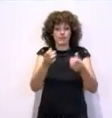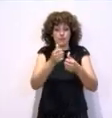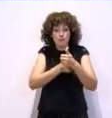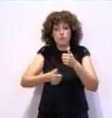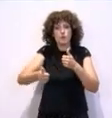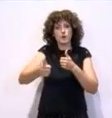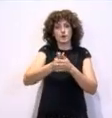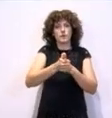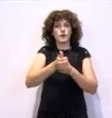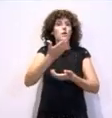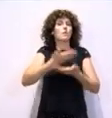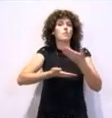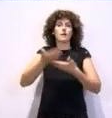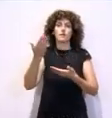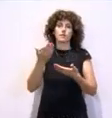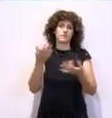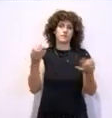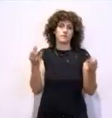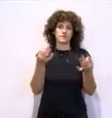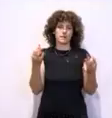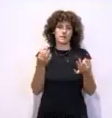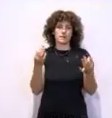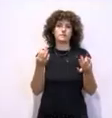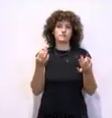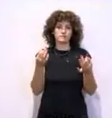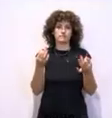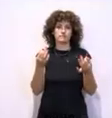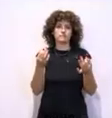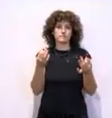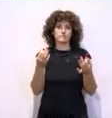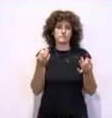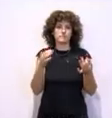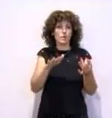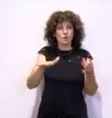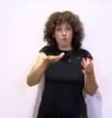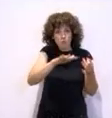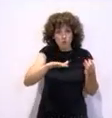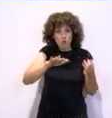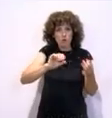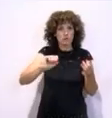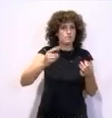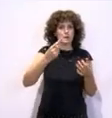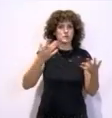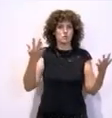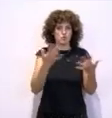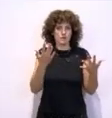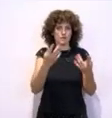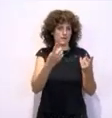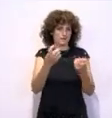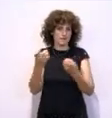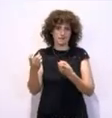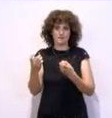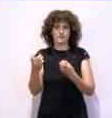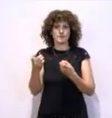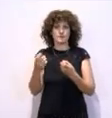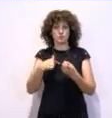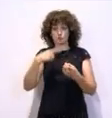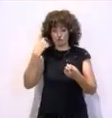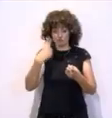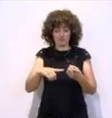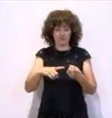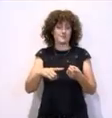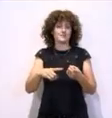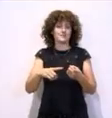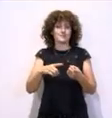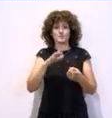este momento tiene que estar precisamente en los sitios que con más urgencia lo necesitan. Y me consta, he